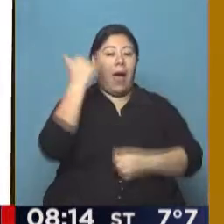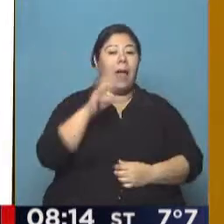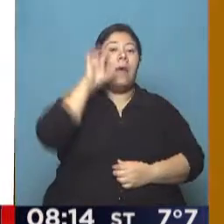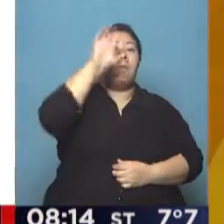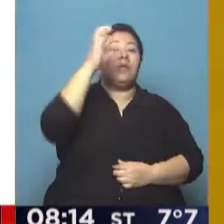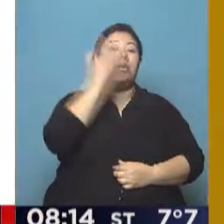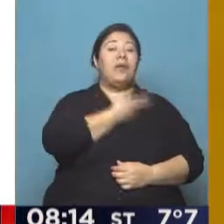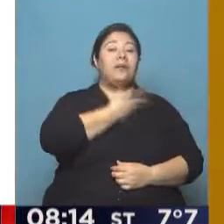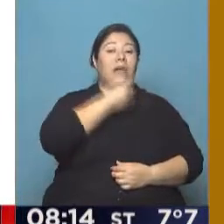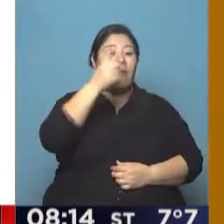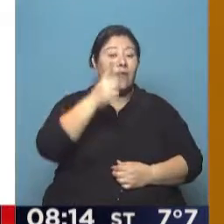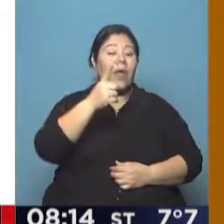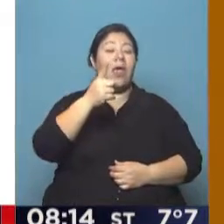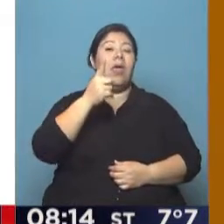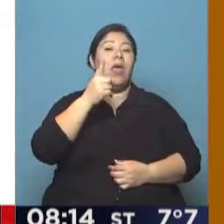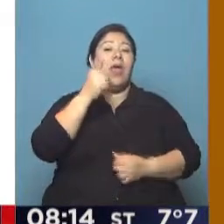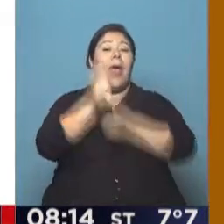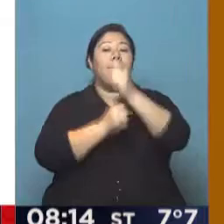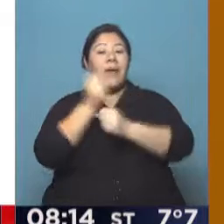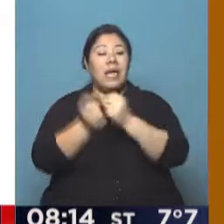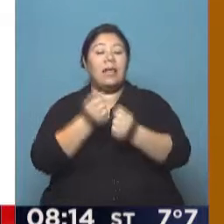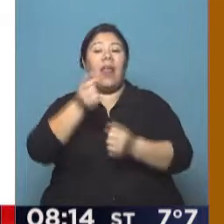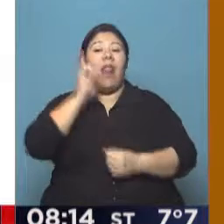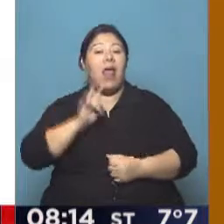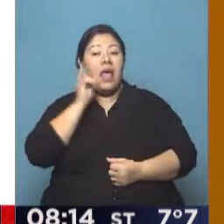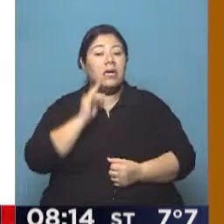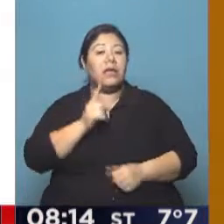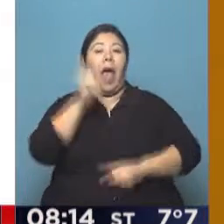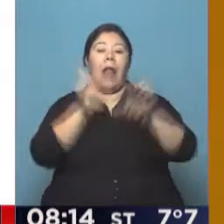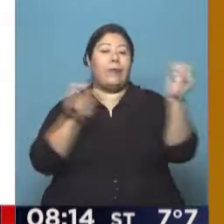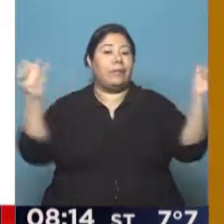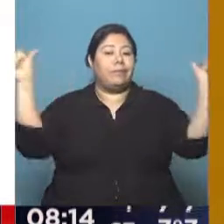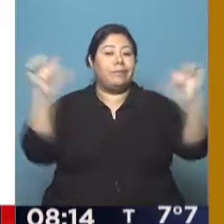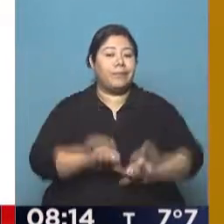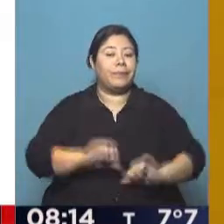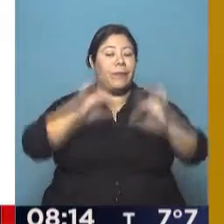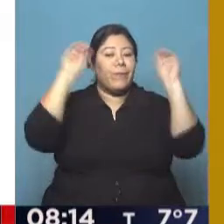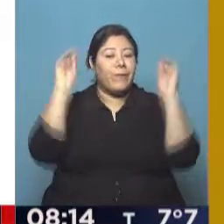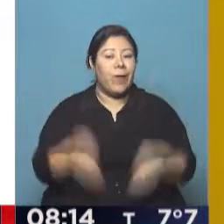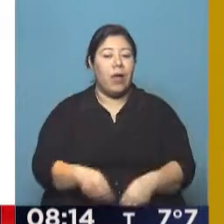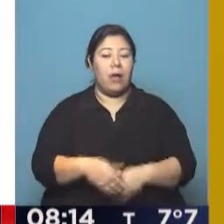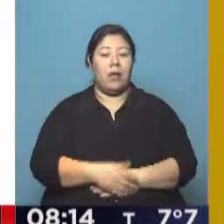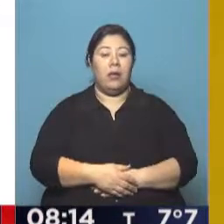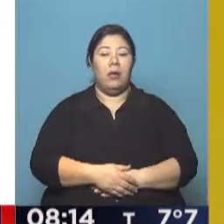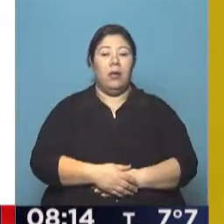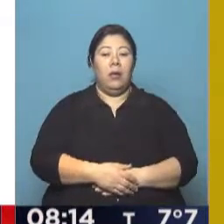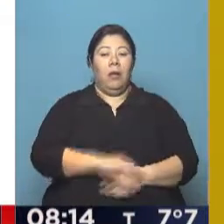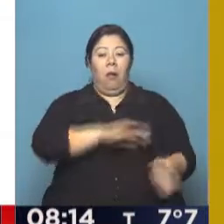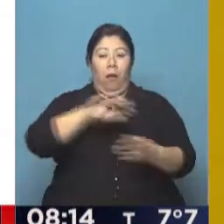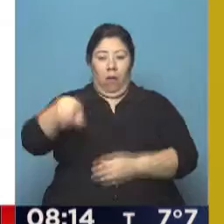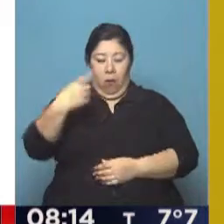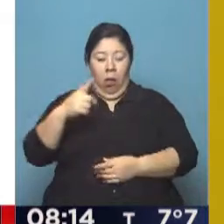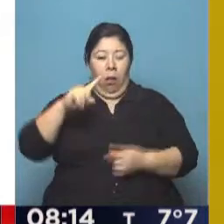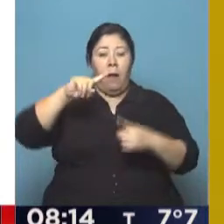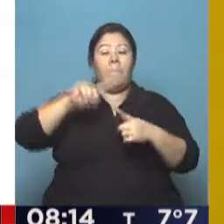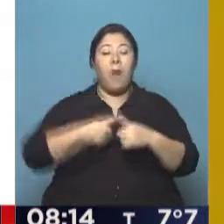de funcionar a partir de la crisis. Otra de las economías regionales que está devastada, si se quiere. Por una política de drogas